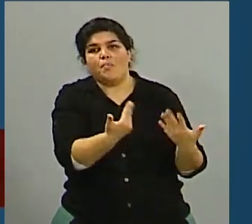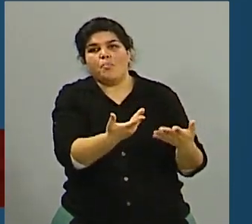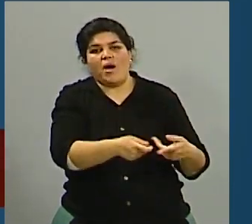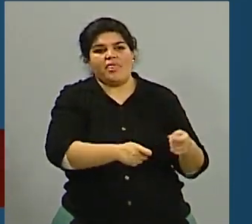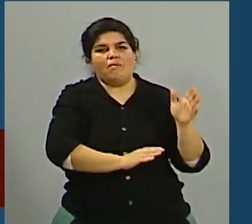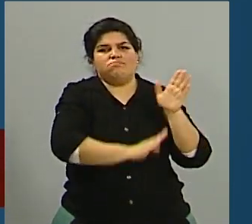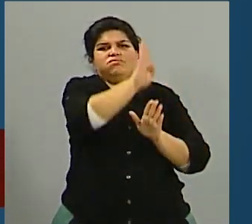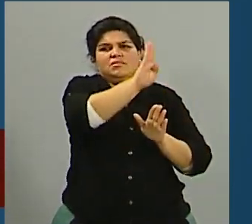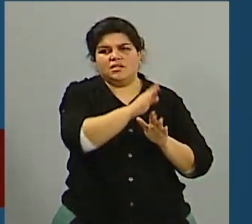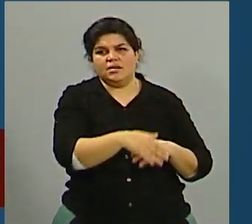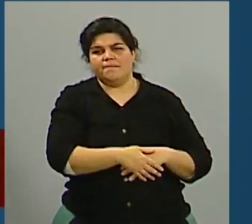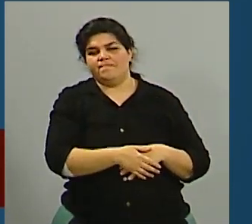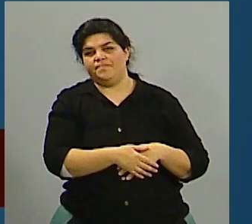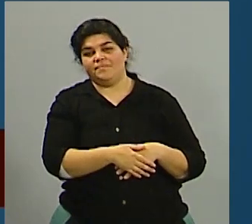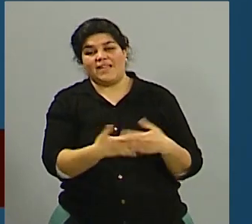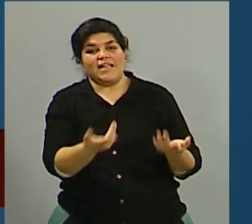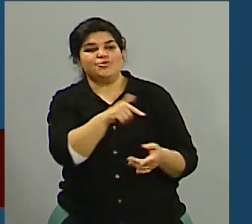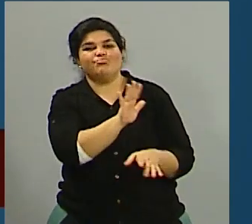el contado con liqui, y esto